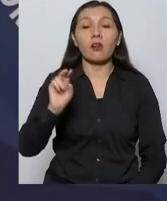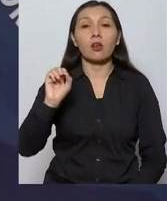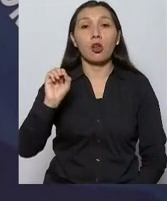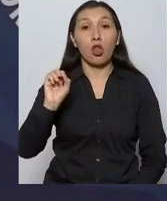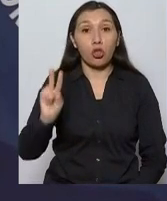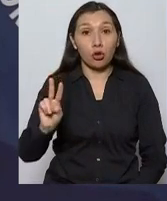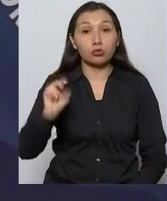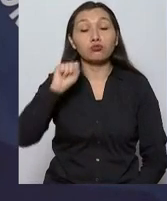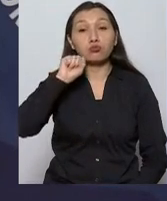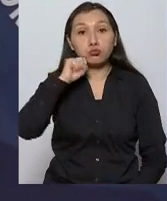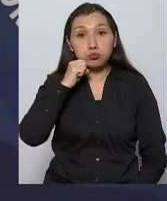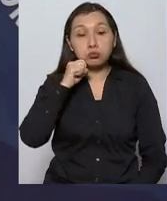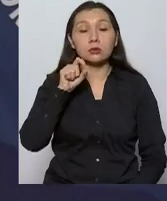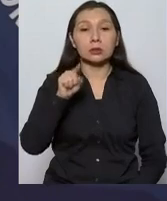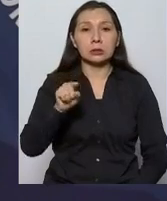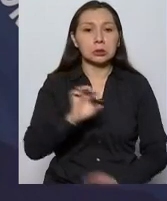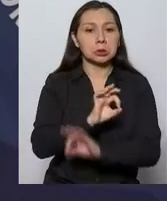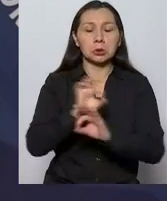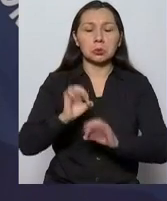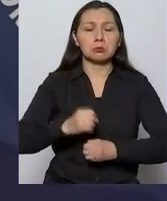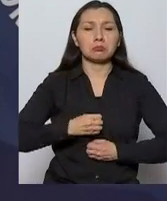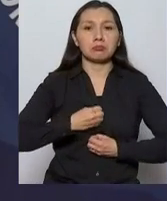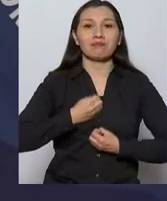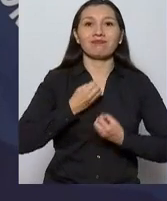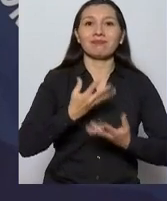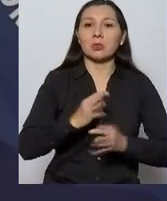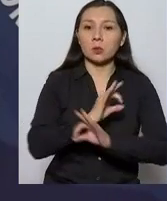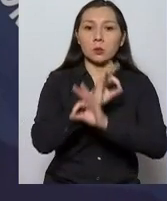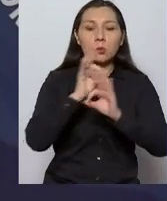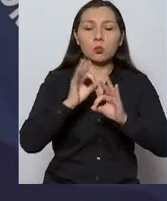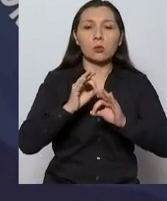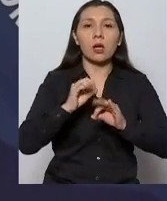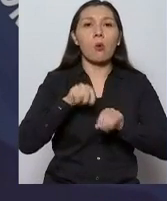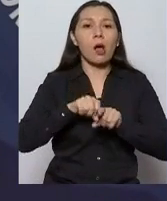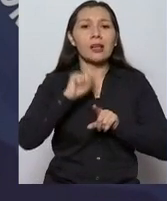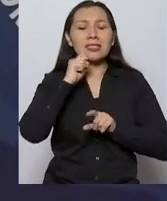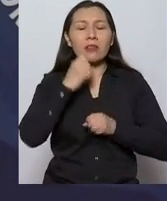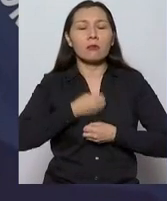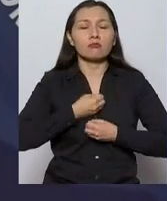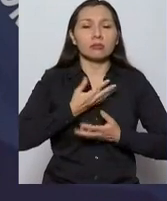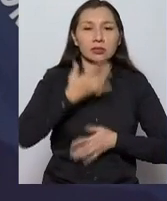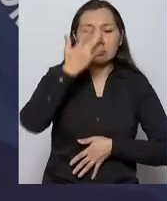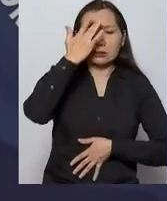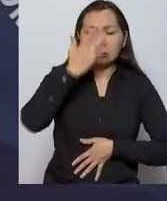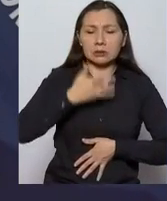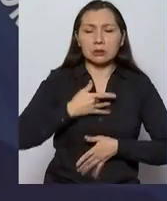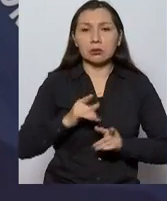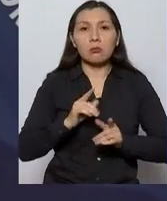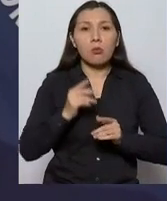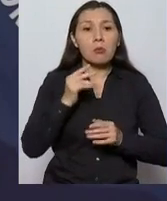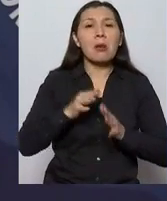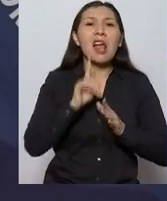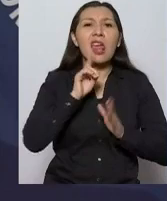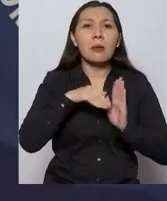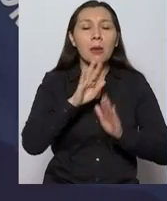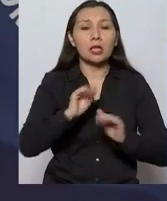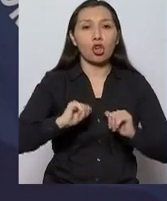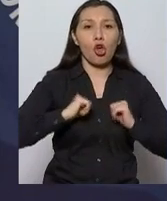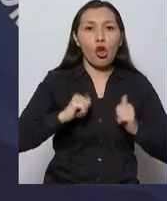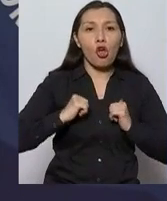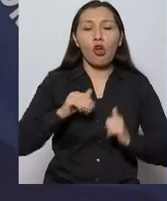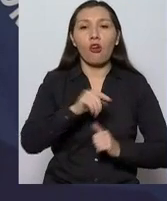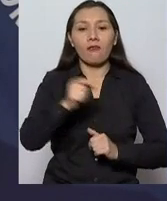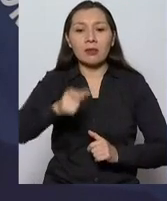hacen, desarrollan ningún síntoma, no presentan síntomas, y esto es muy acentuado en los jóvenes y en los niños,